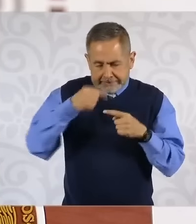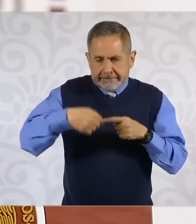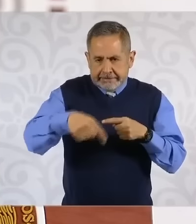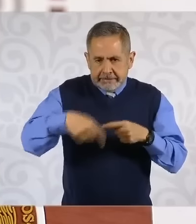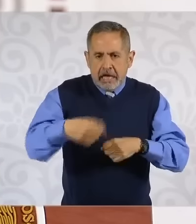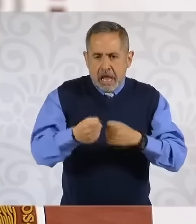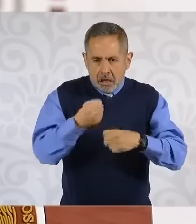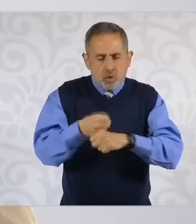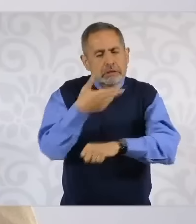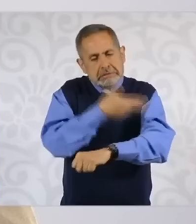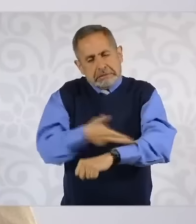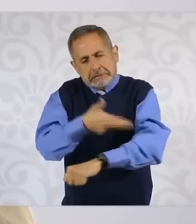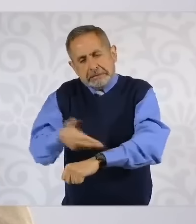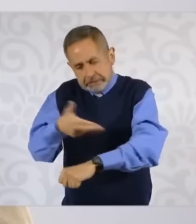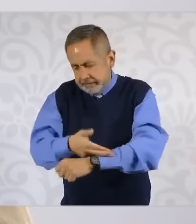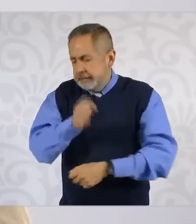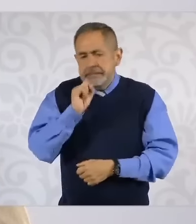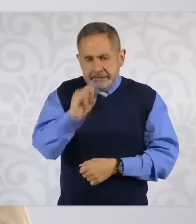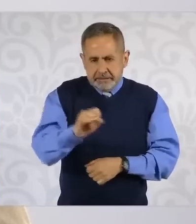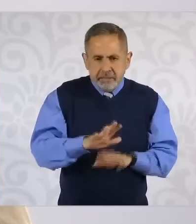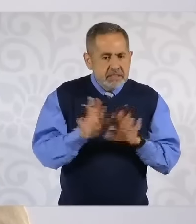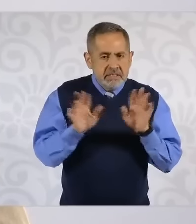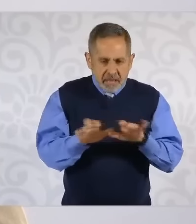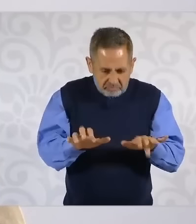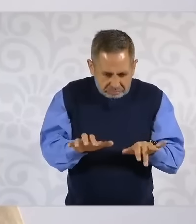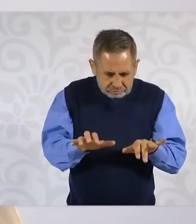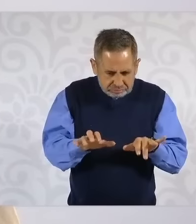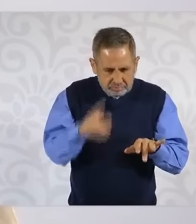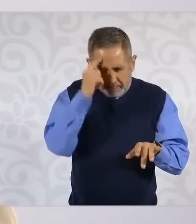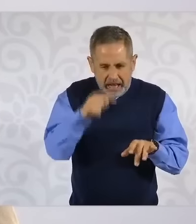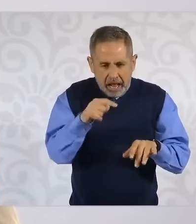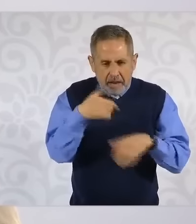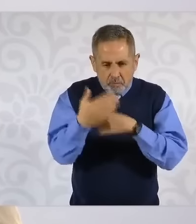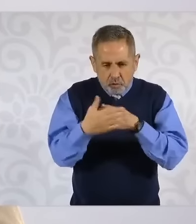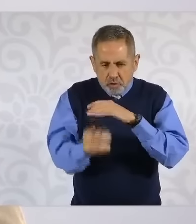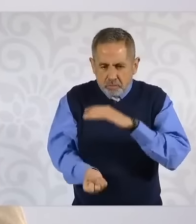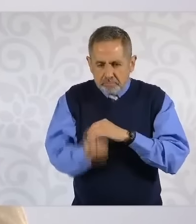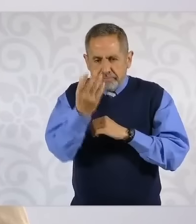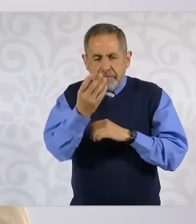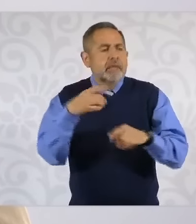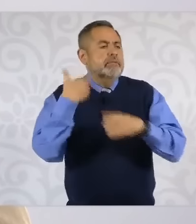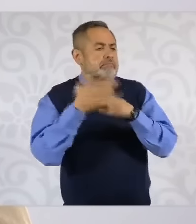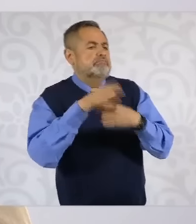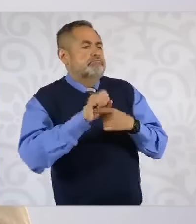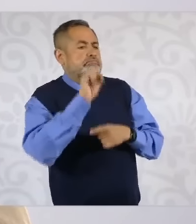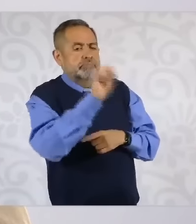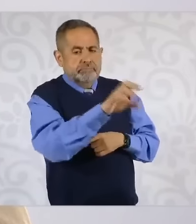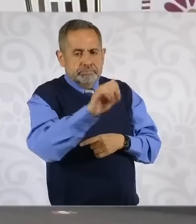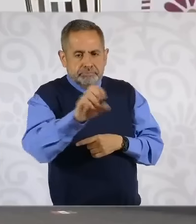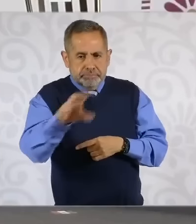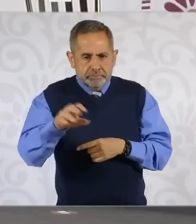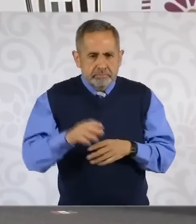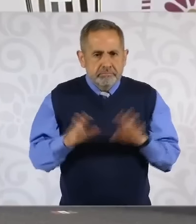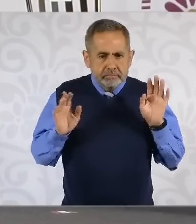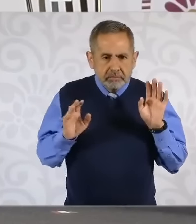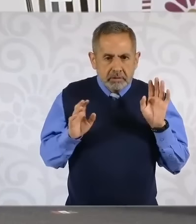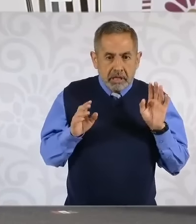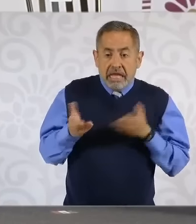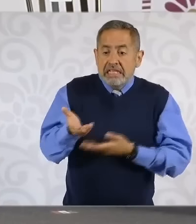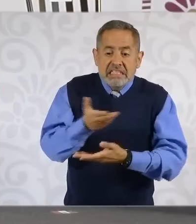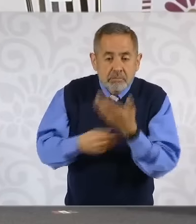ya están cargadas las fichas, como decimos, para eso. Pero no nos hemos podido comprometer para el servicio